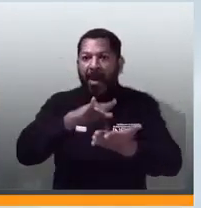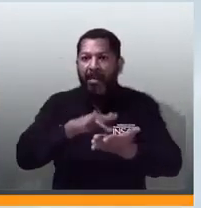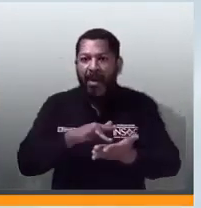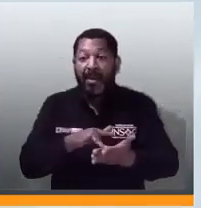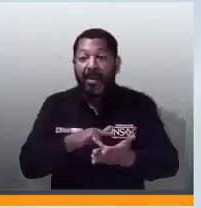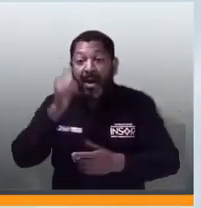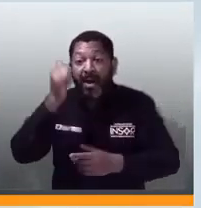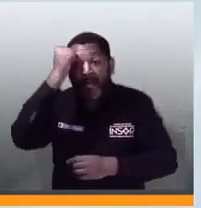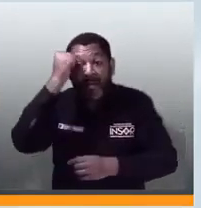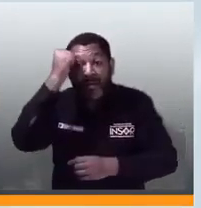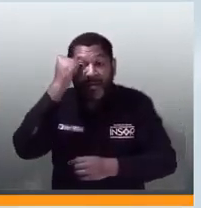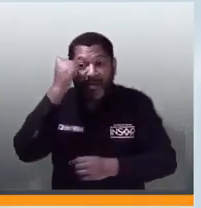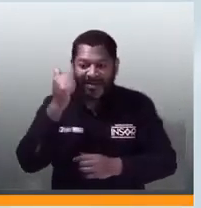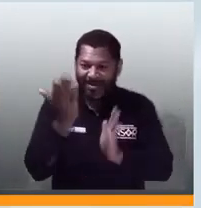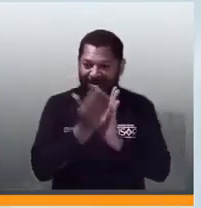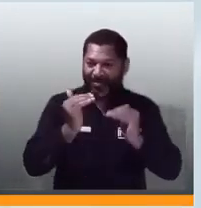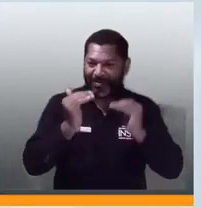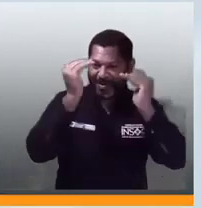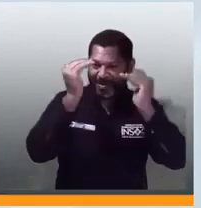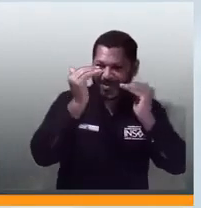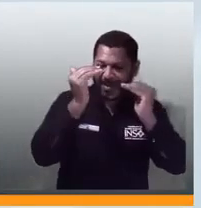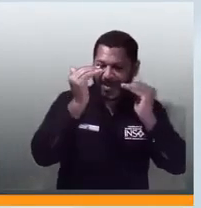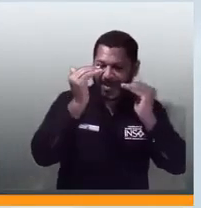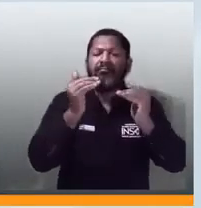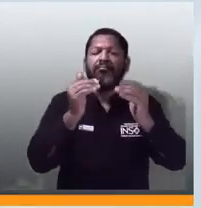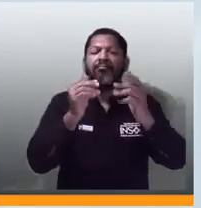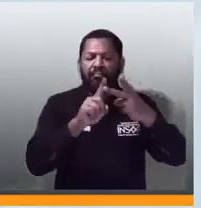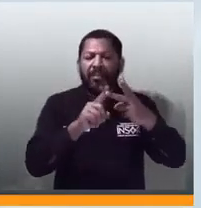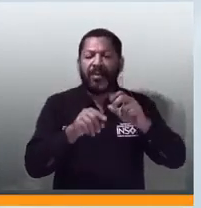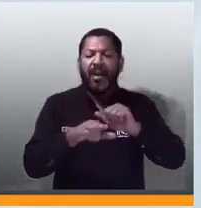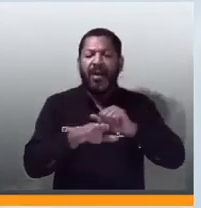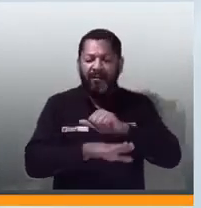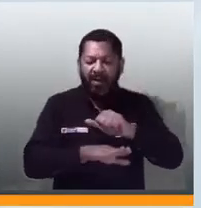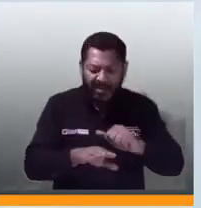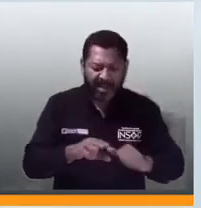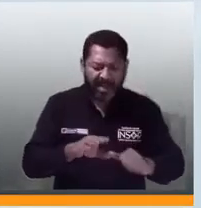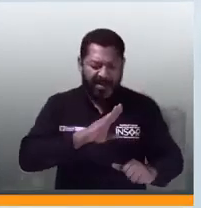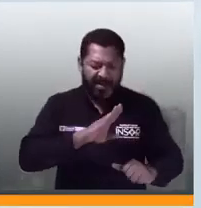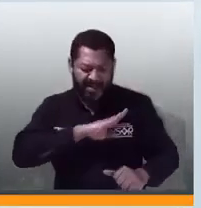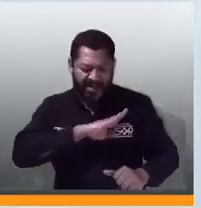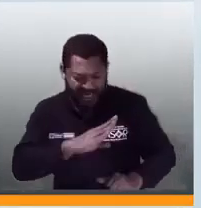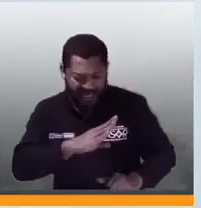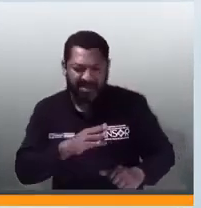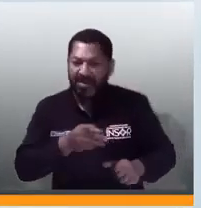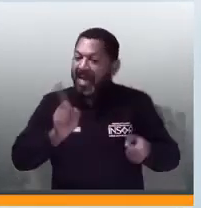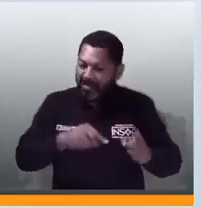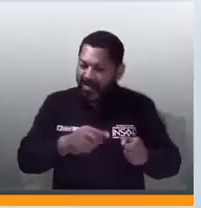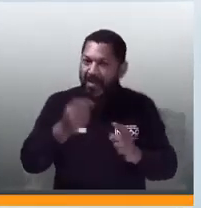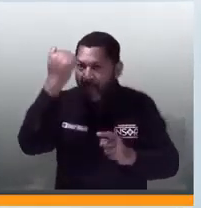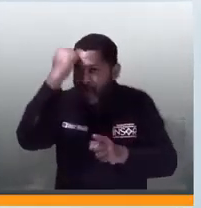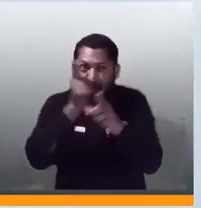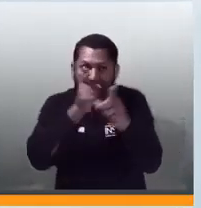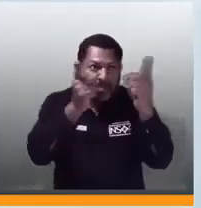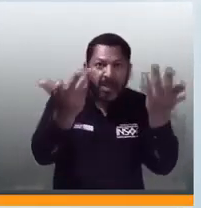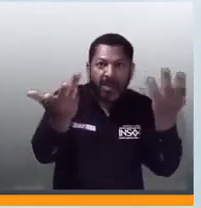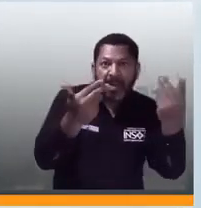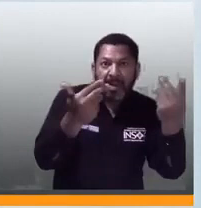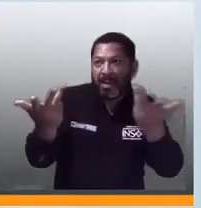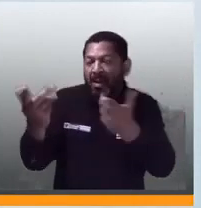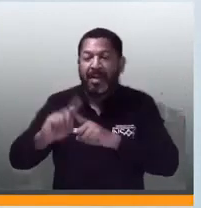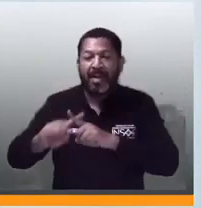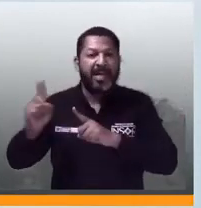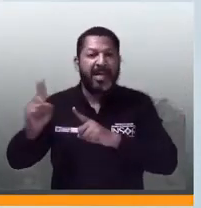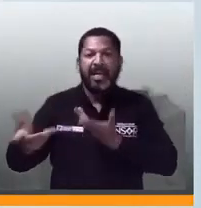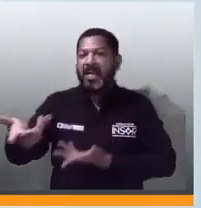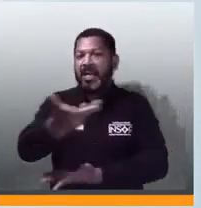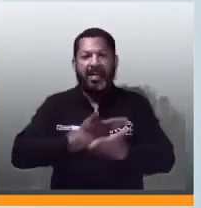tuvimos profesores de educación superior, también tuvimos profesores de la básica y la media, lo cual fue muy interesante y compartimos con ellos muchos